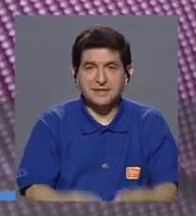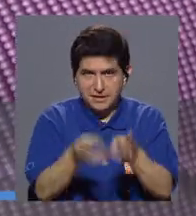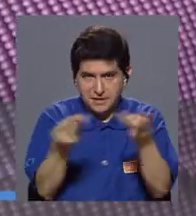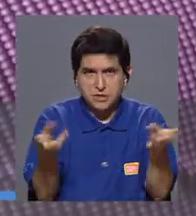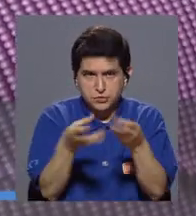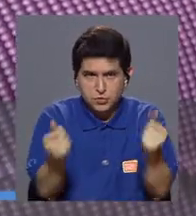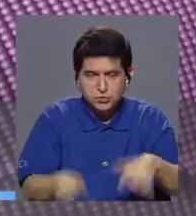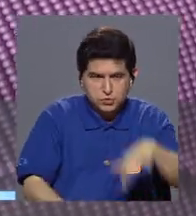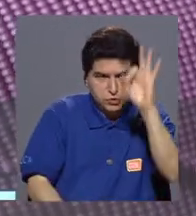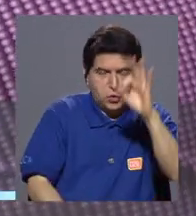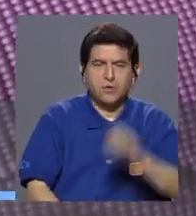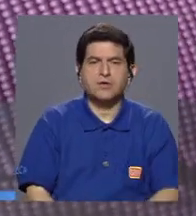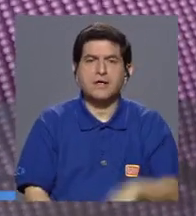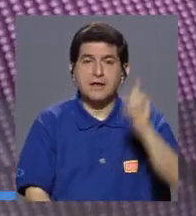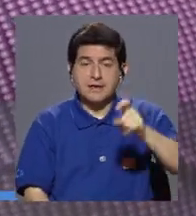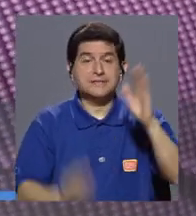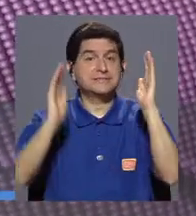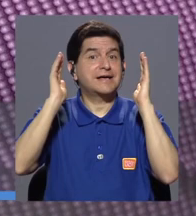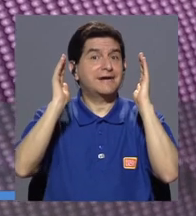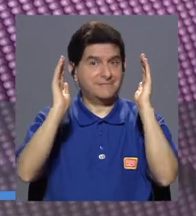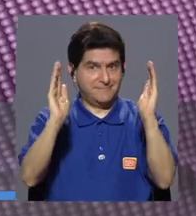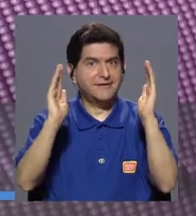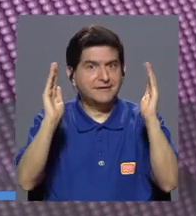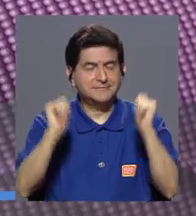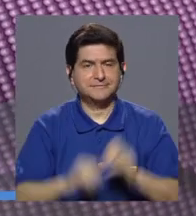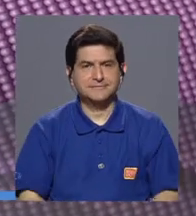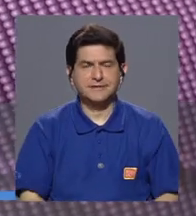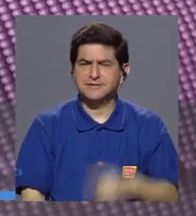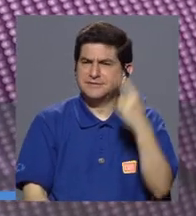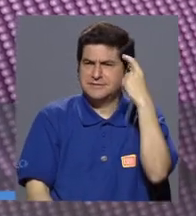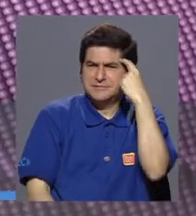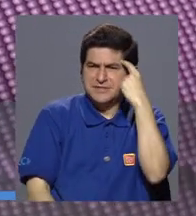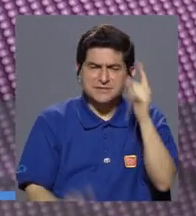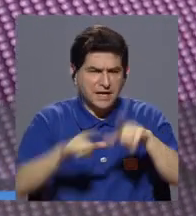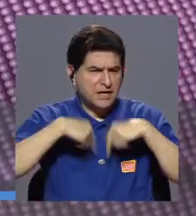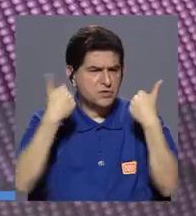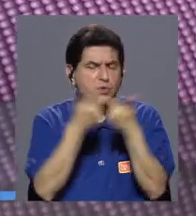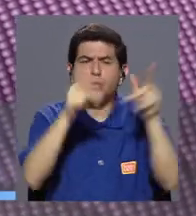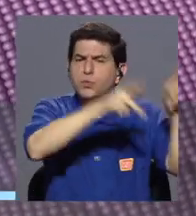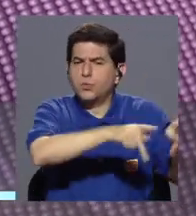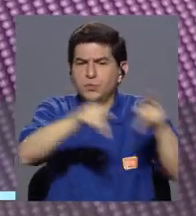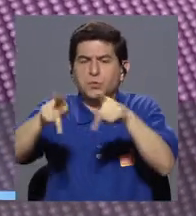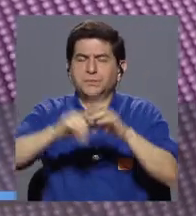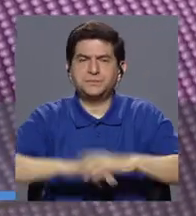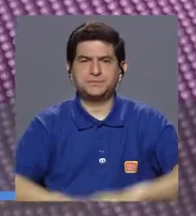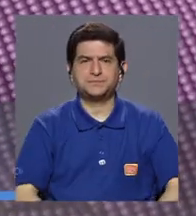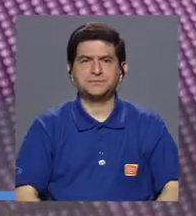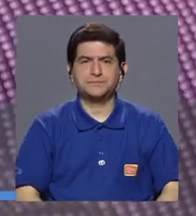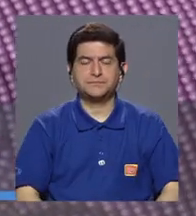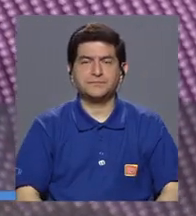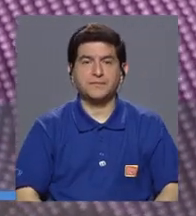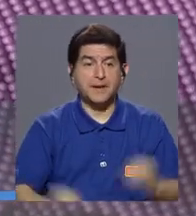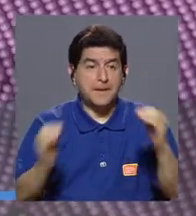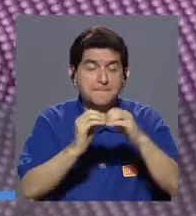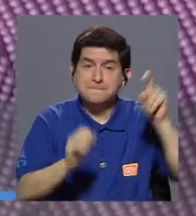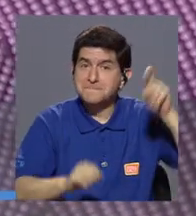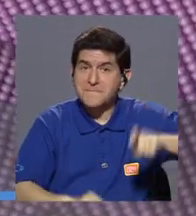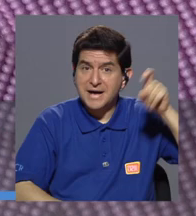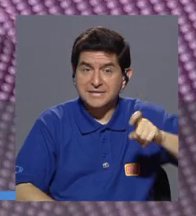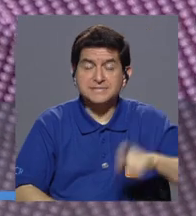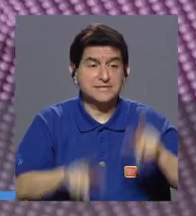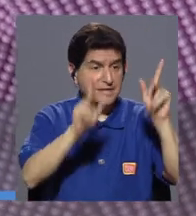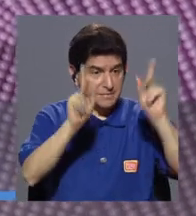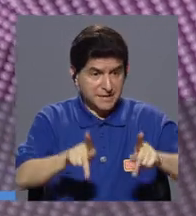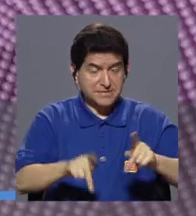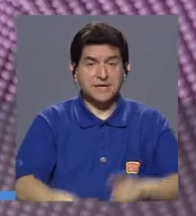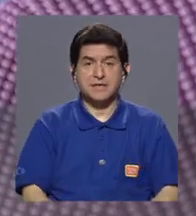resueltos con necesidades grandes de de un grupo de personas entre más necesitada